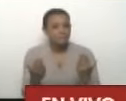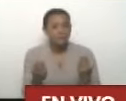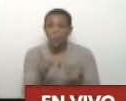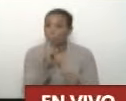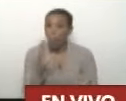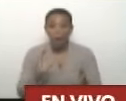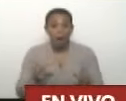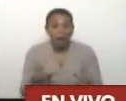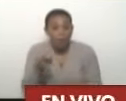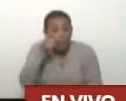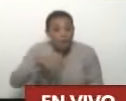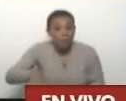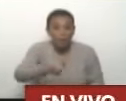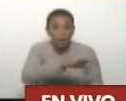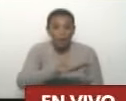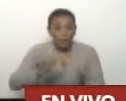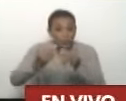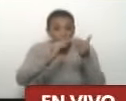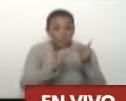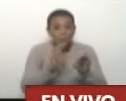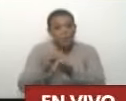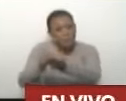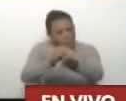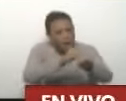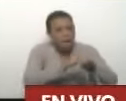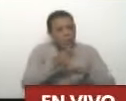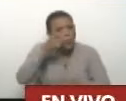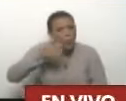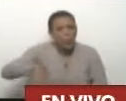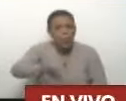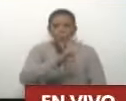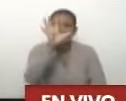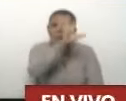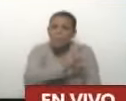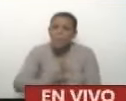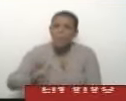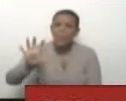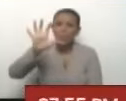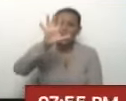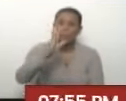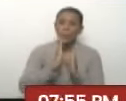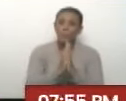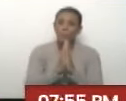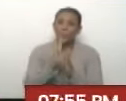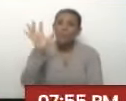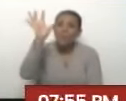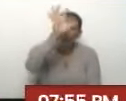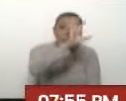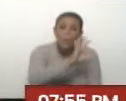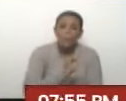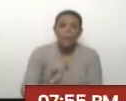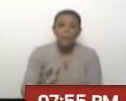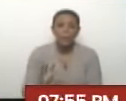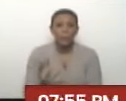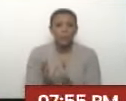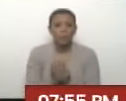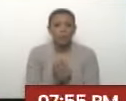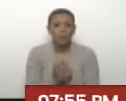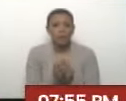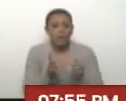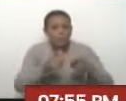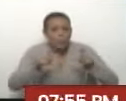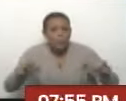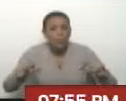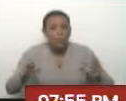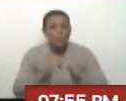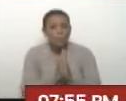callar somos los pueblos. Yo le hago un llamado a los pueblos del mundo, con esta declaración que hace el secretario general de la ONU,